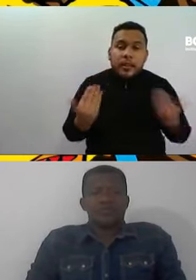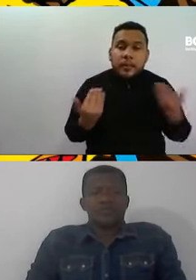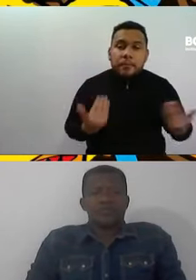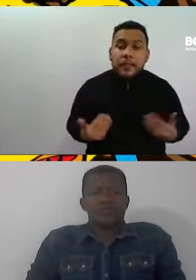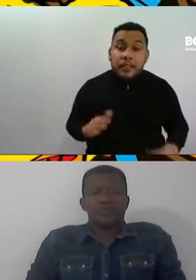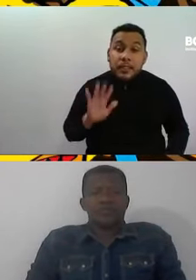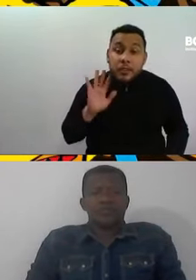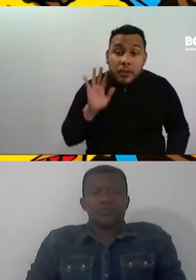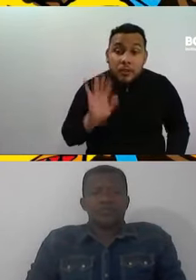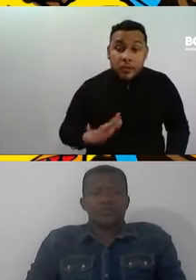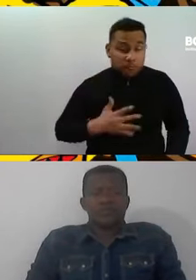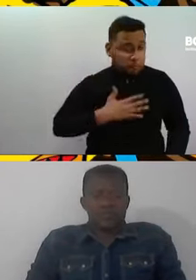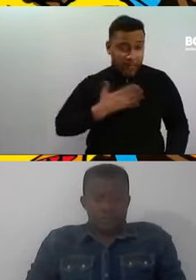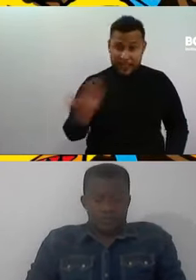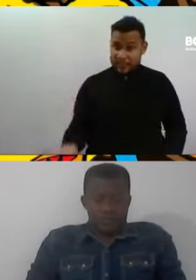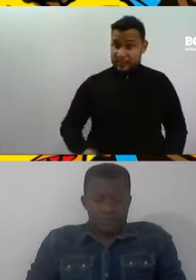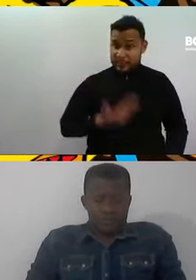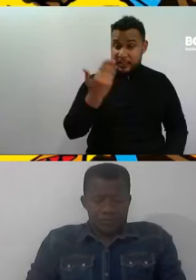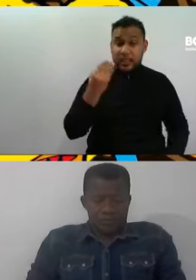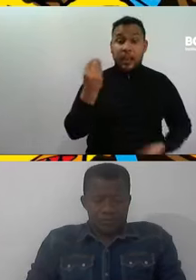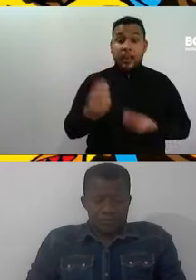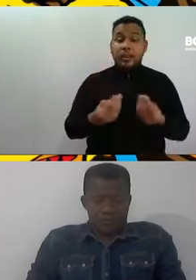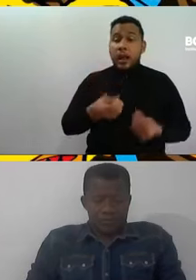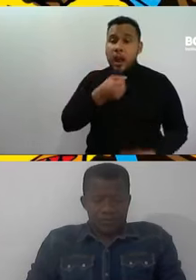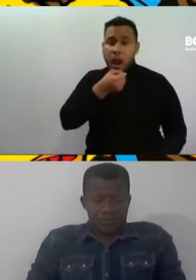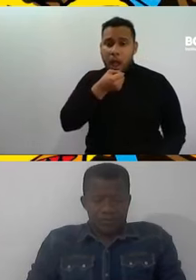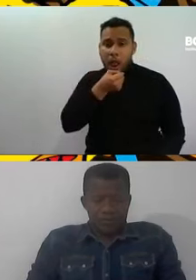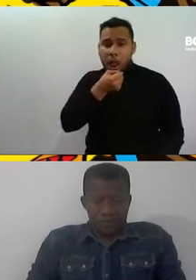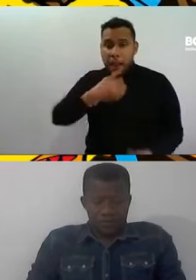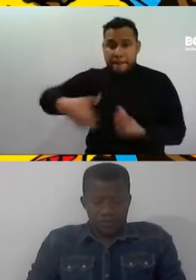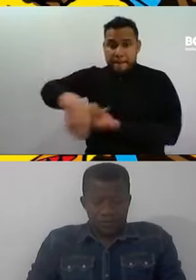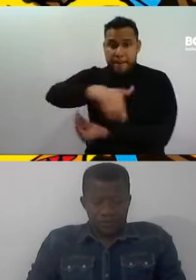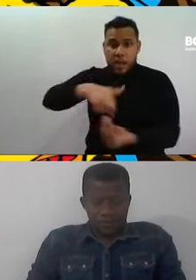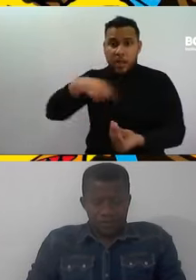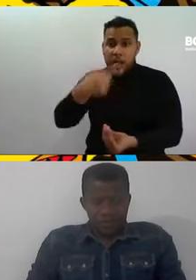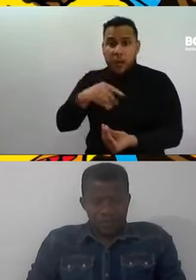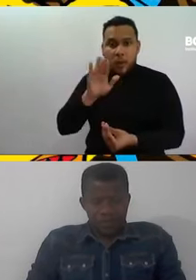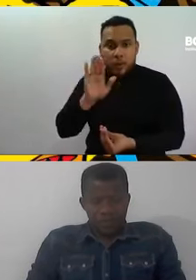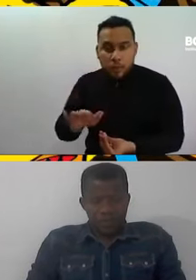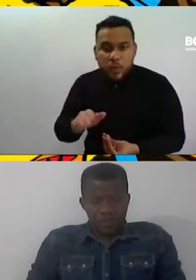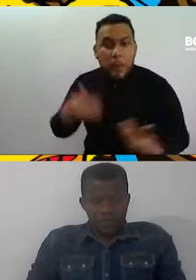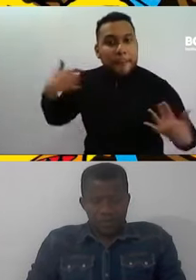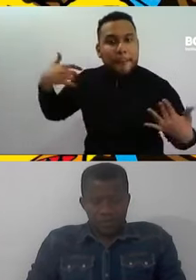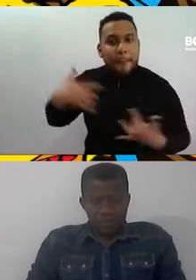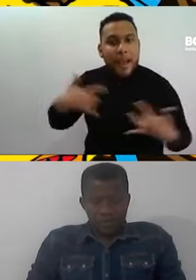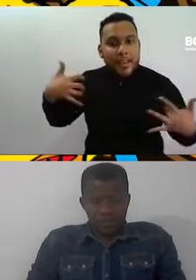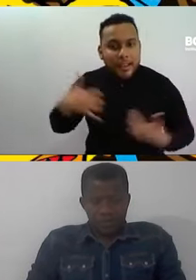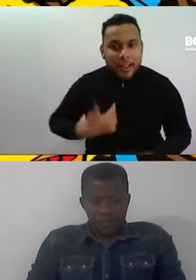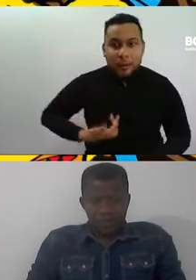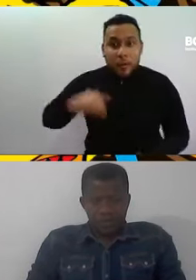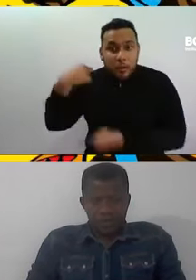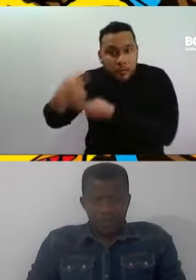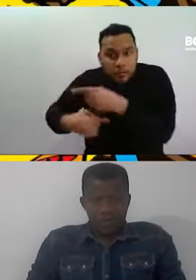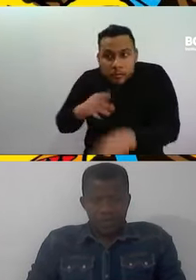grabar un vallenato. Hombre, eso es más que una